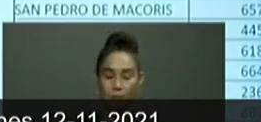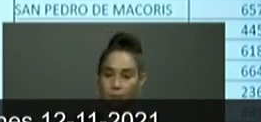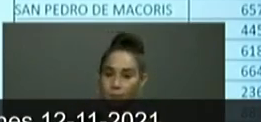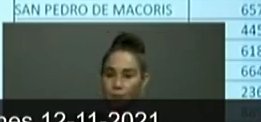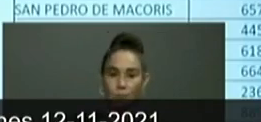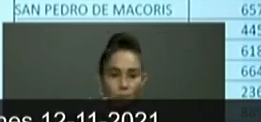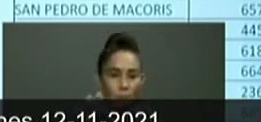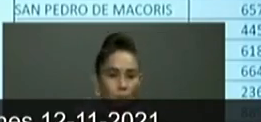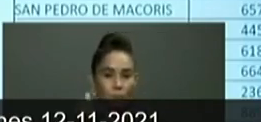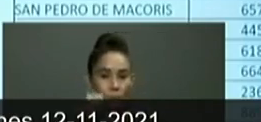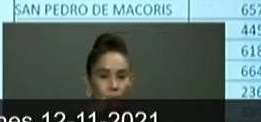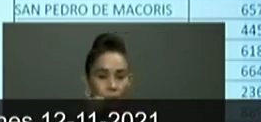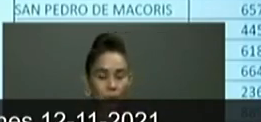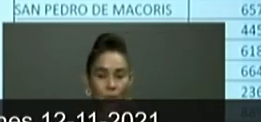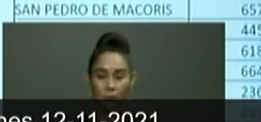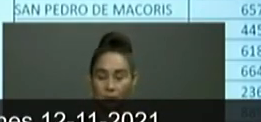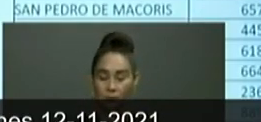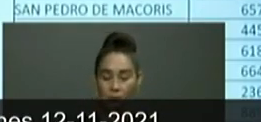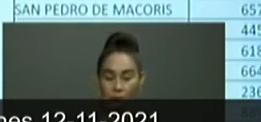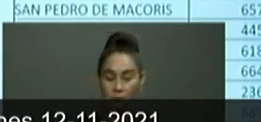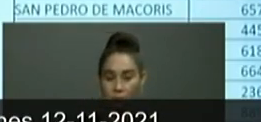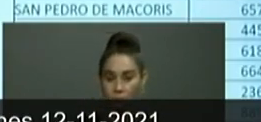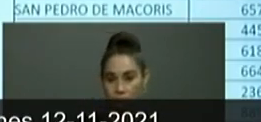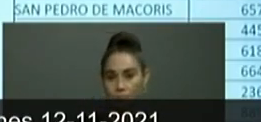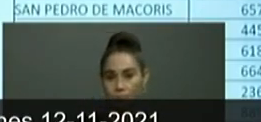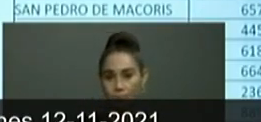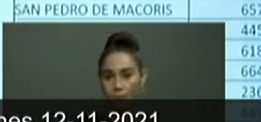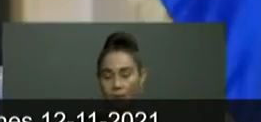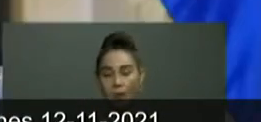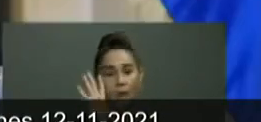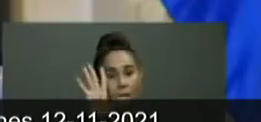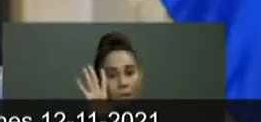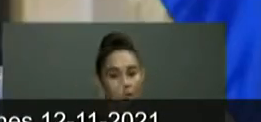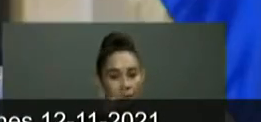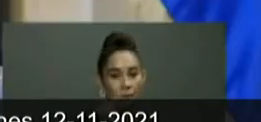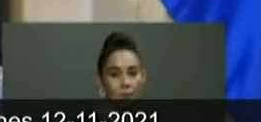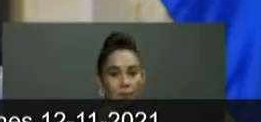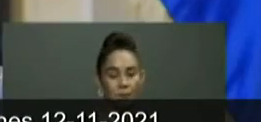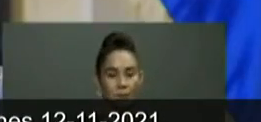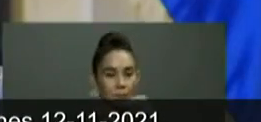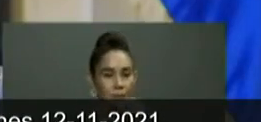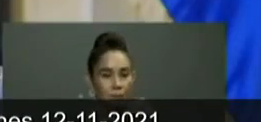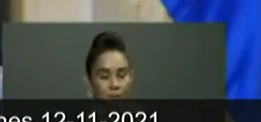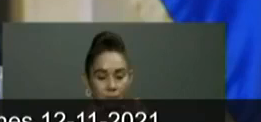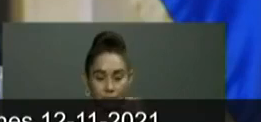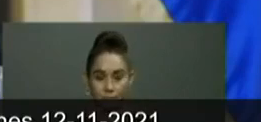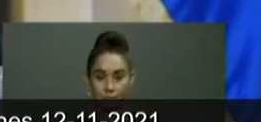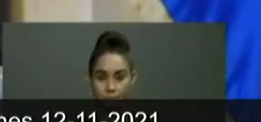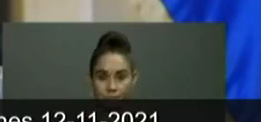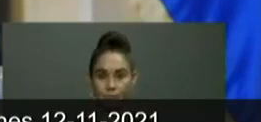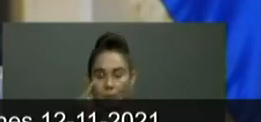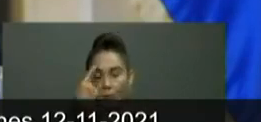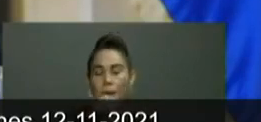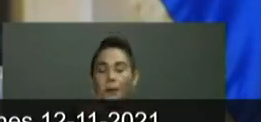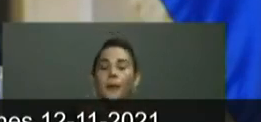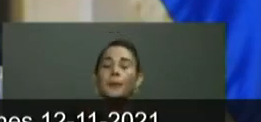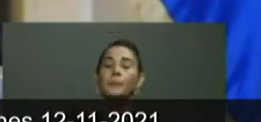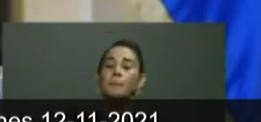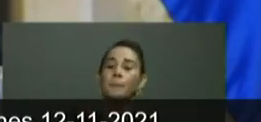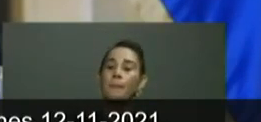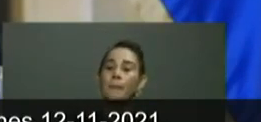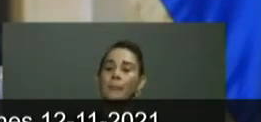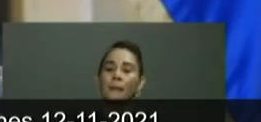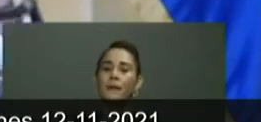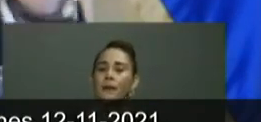de parturientas. Las más importantes fueron esas 5 ciudades que le he mencionado. Por lo cual,